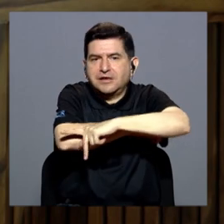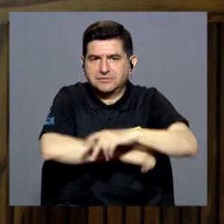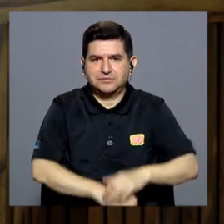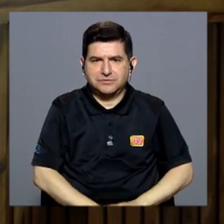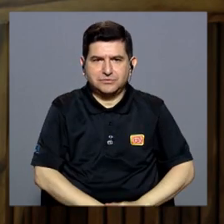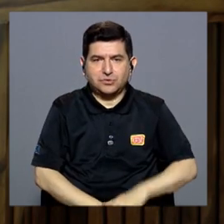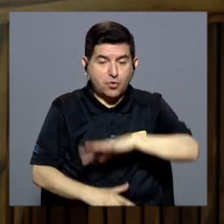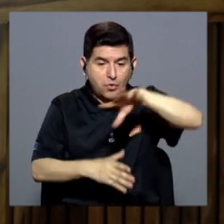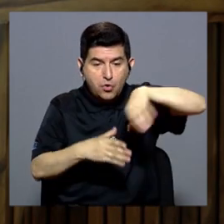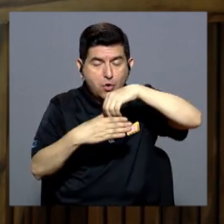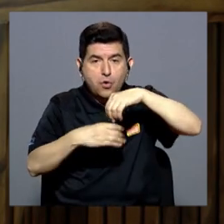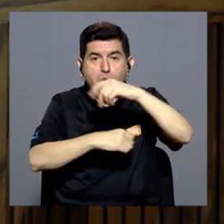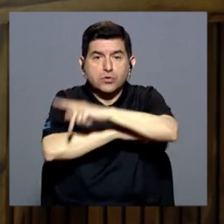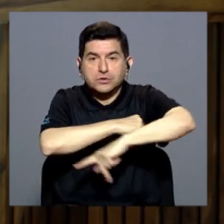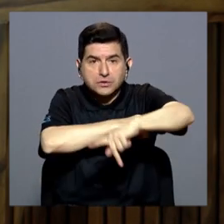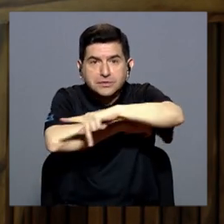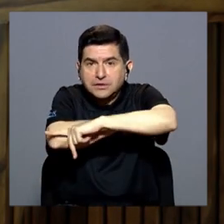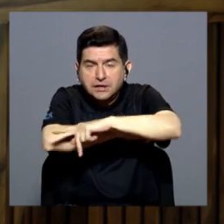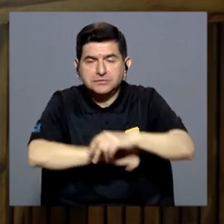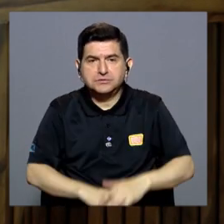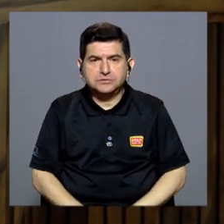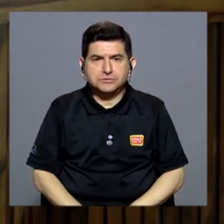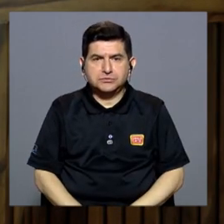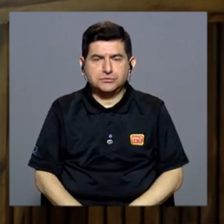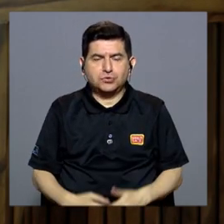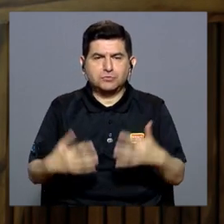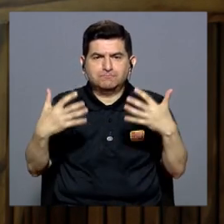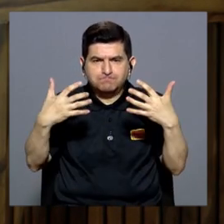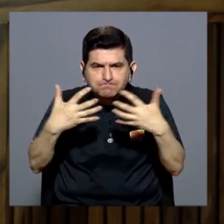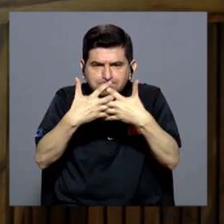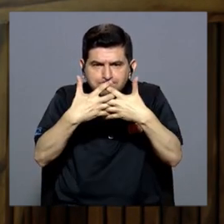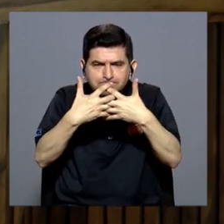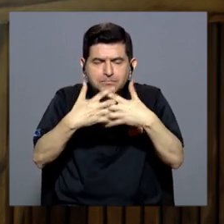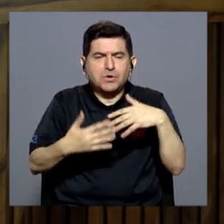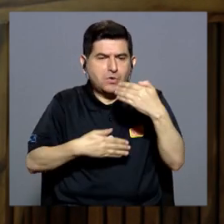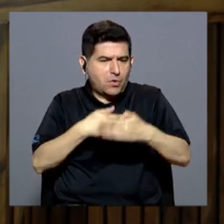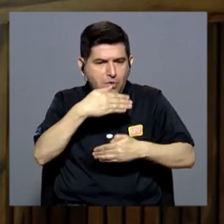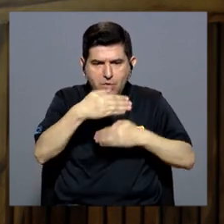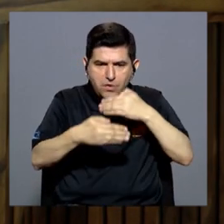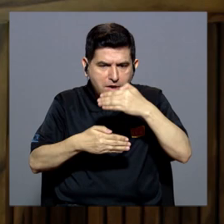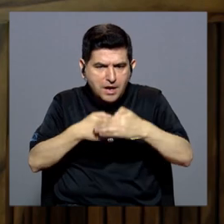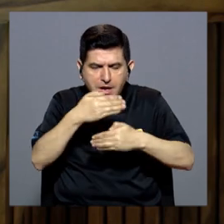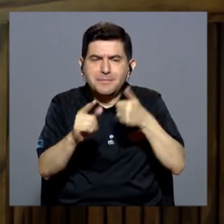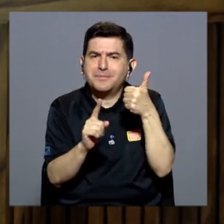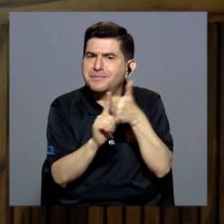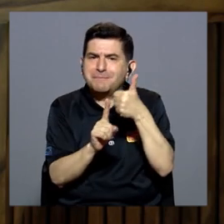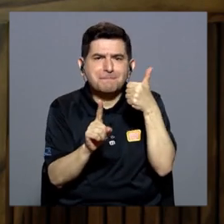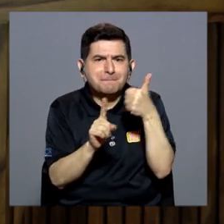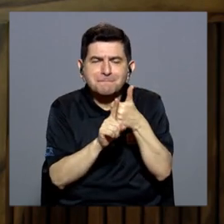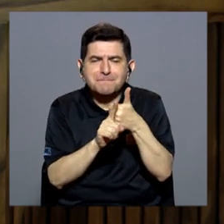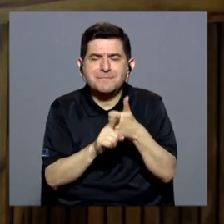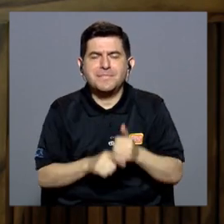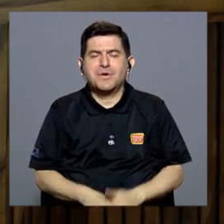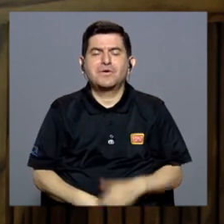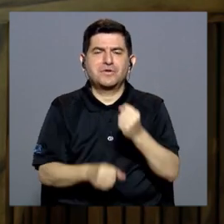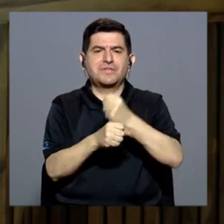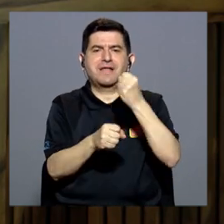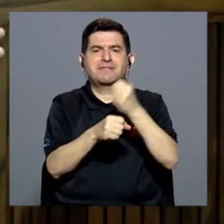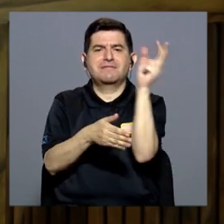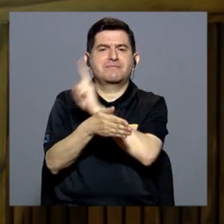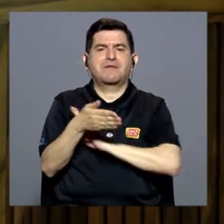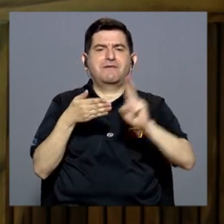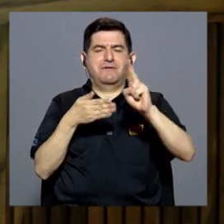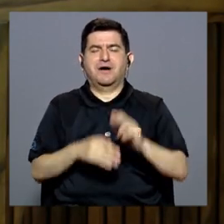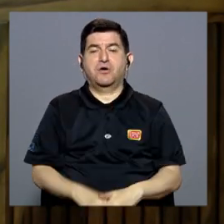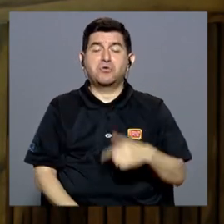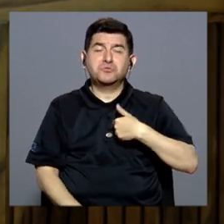contexto nacional que está imbricado, digamos, con la mecánica misma de la gestión universitaria. Eso